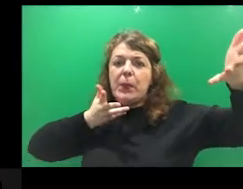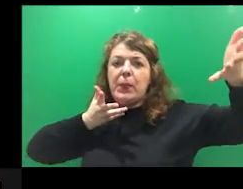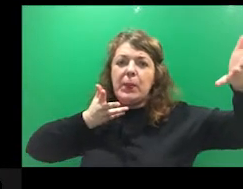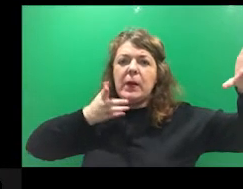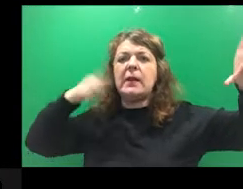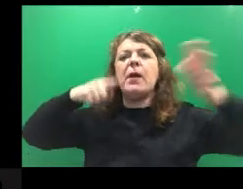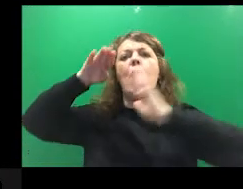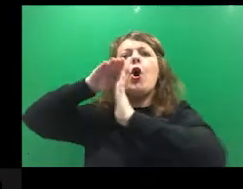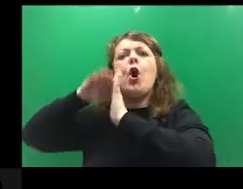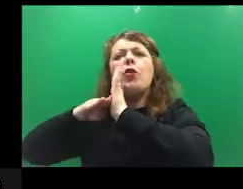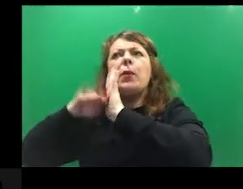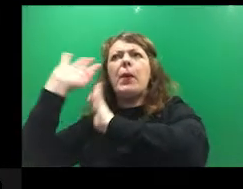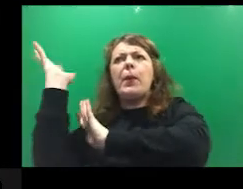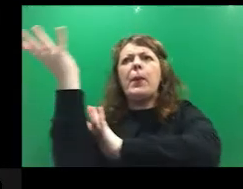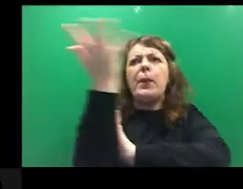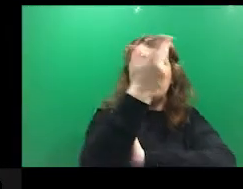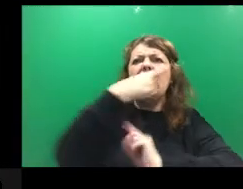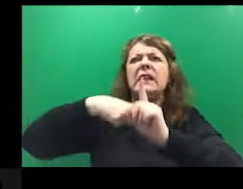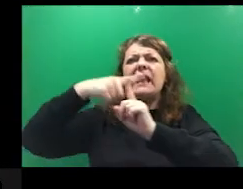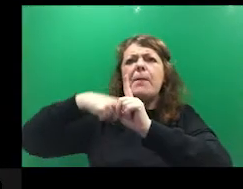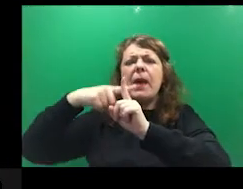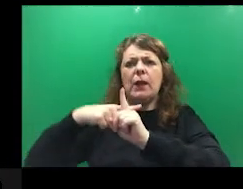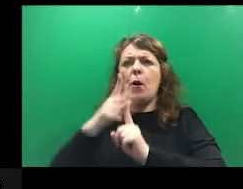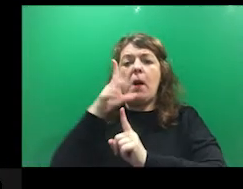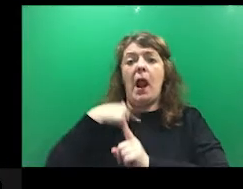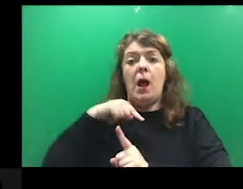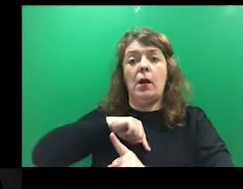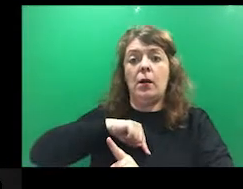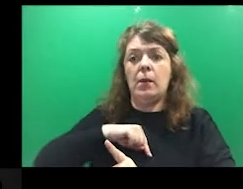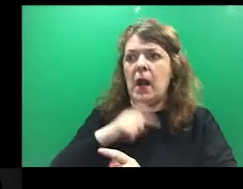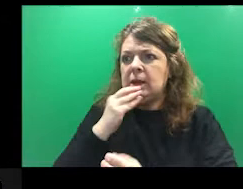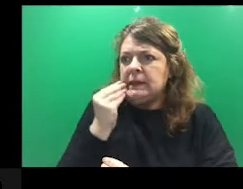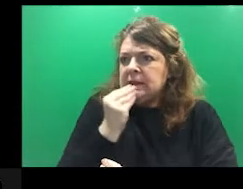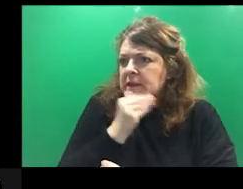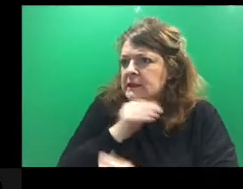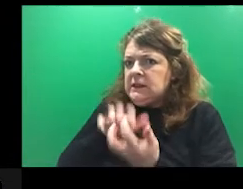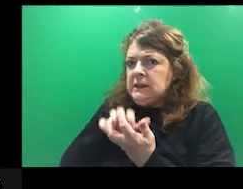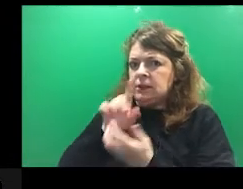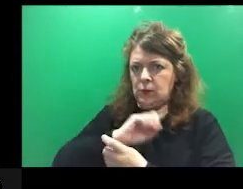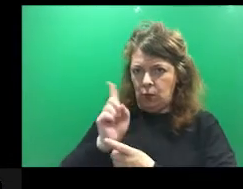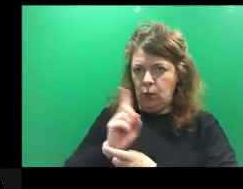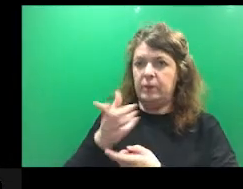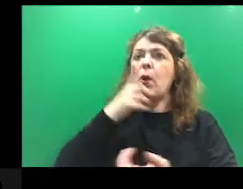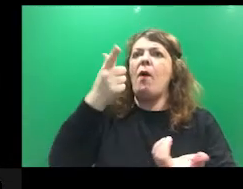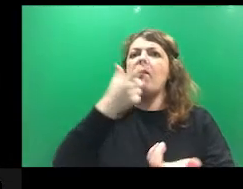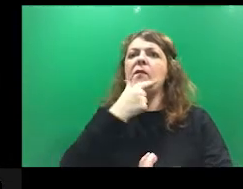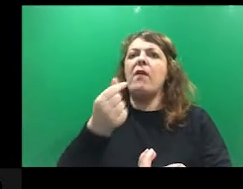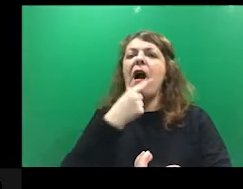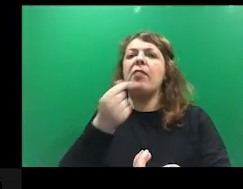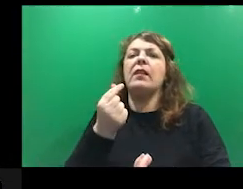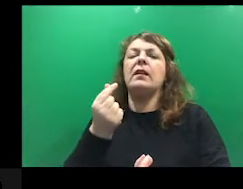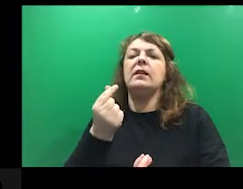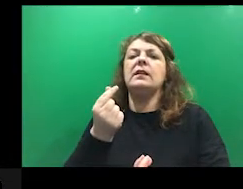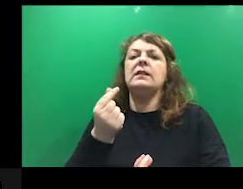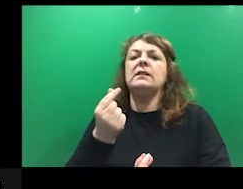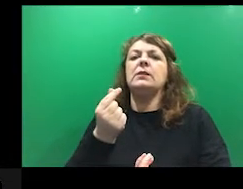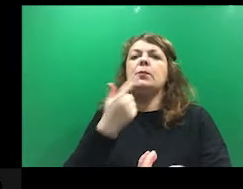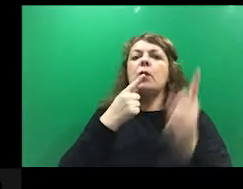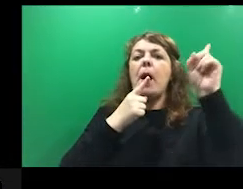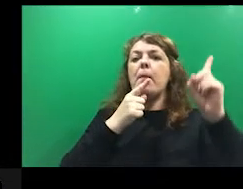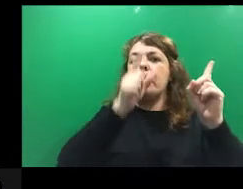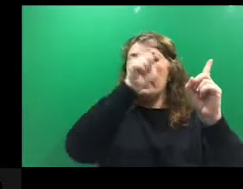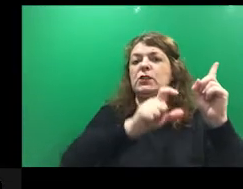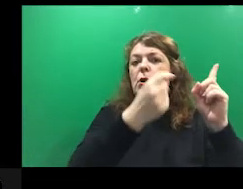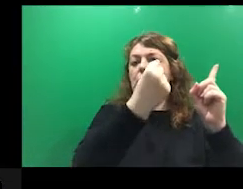equilibrio entre la ventilación y las condiciones de temperatura de la habitación, para que no esté helada, ni sea fácil que